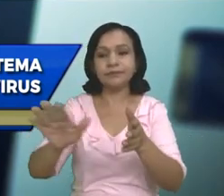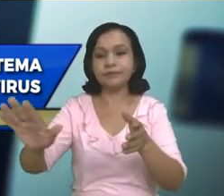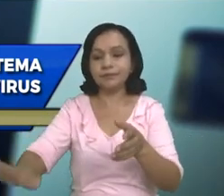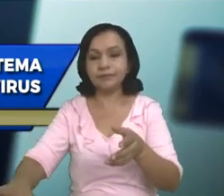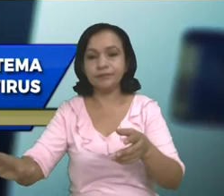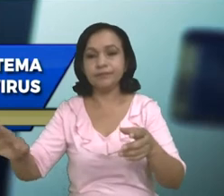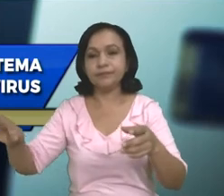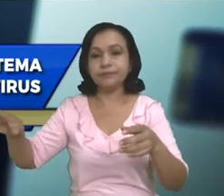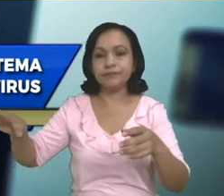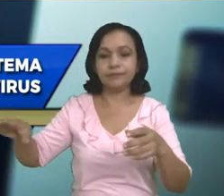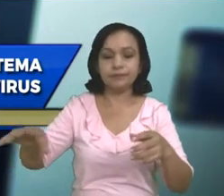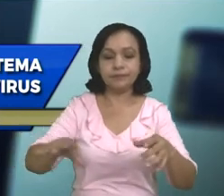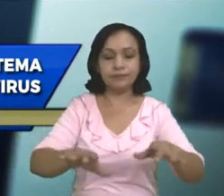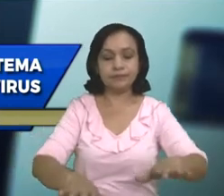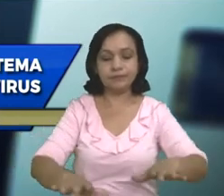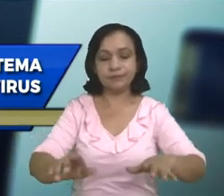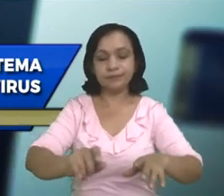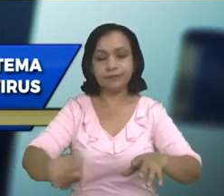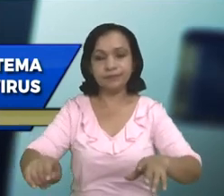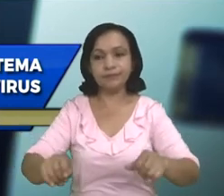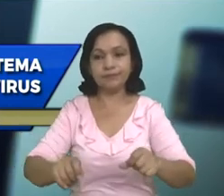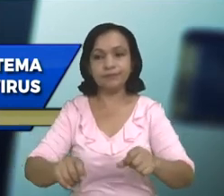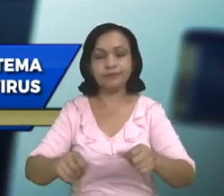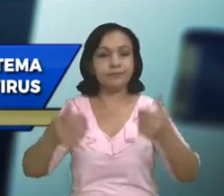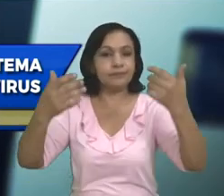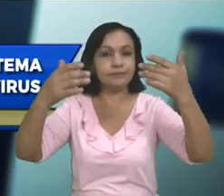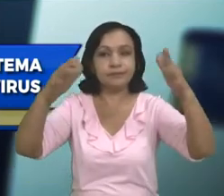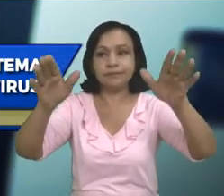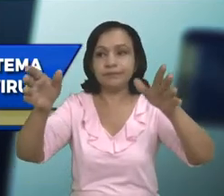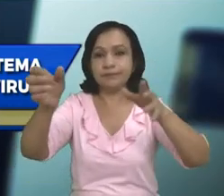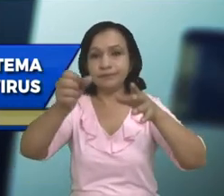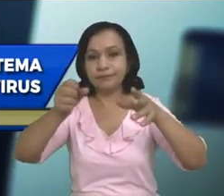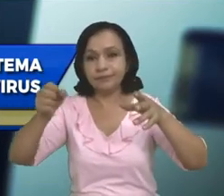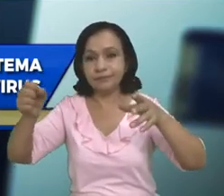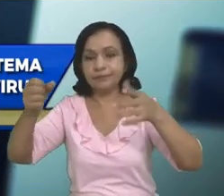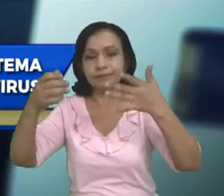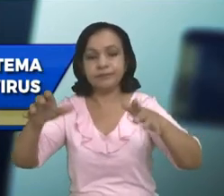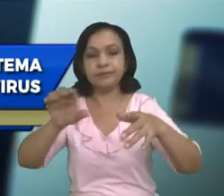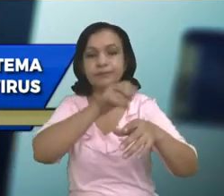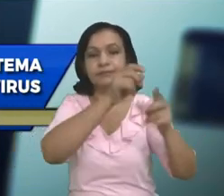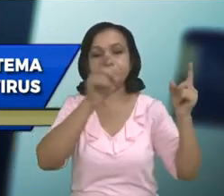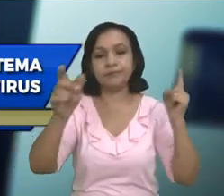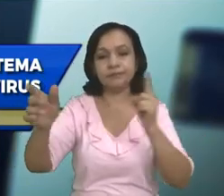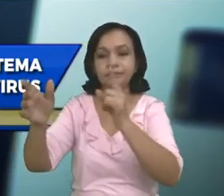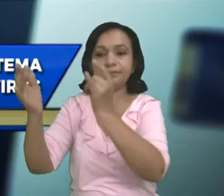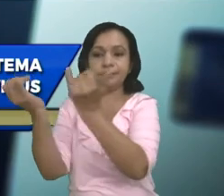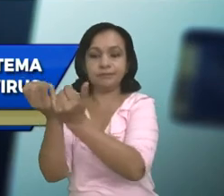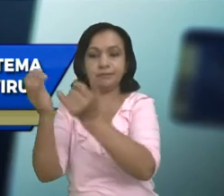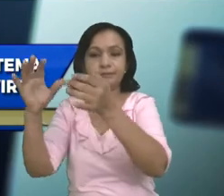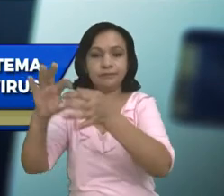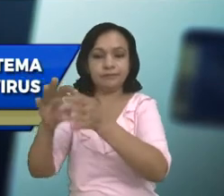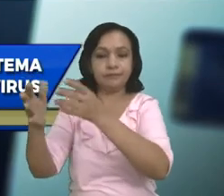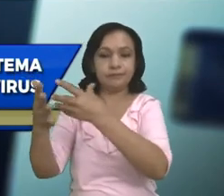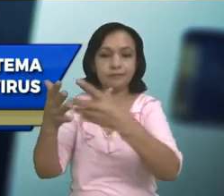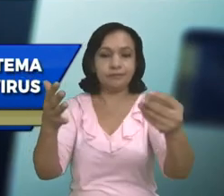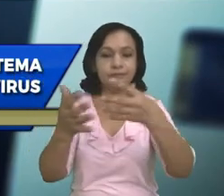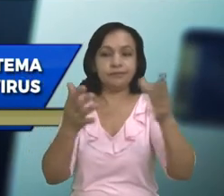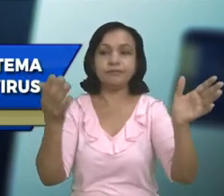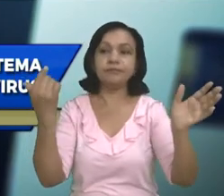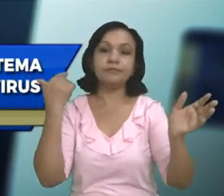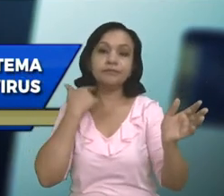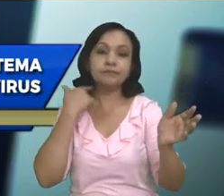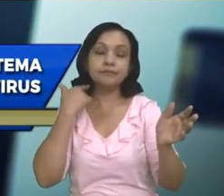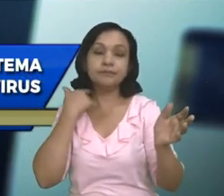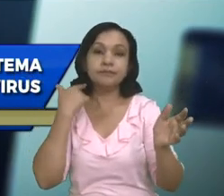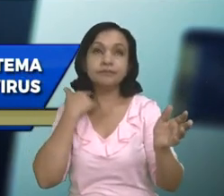la superficie del escritorio la mesa tocamos cualquier objeto que otra persona lo llegue a tocar entonces eso me evita y siempre si lo